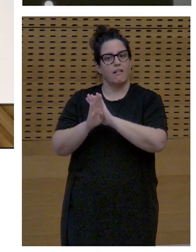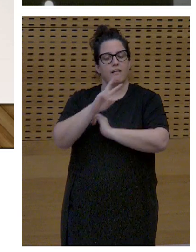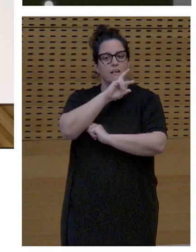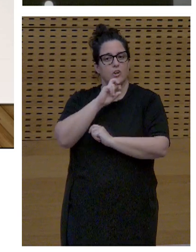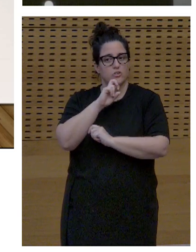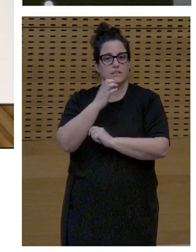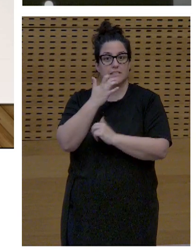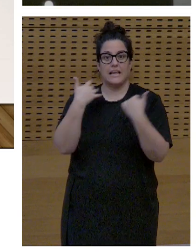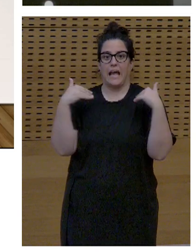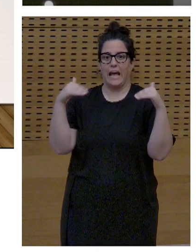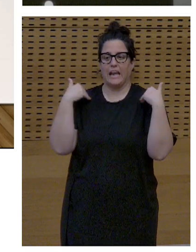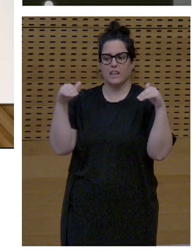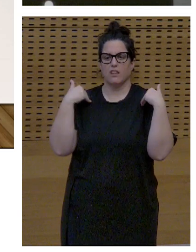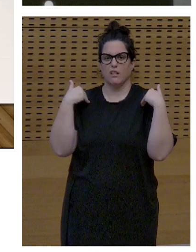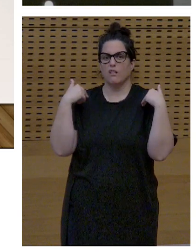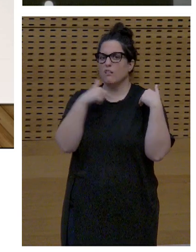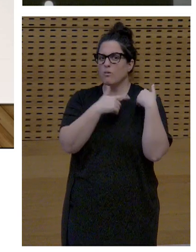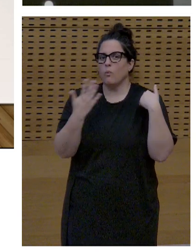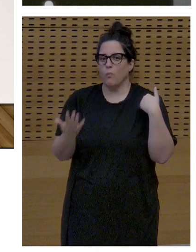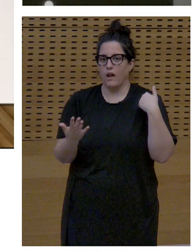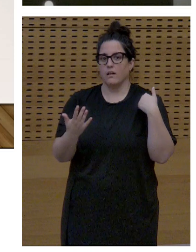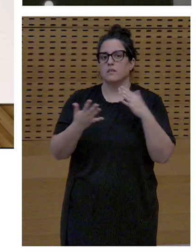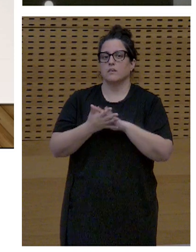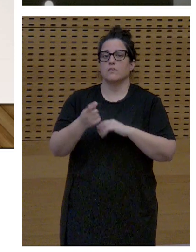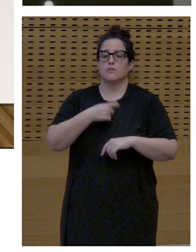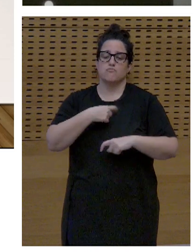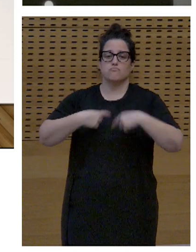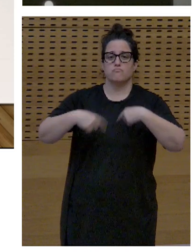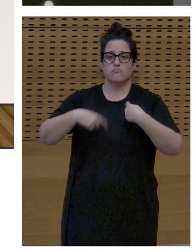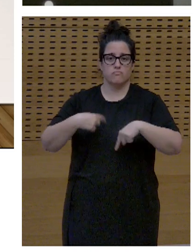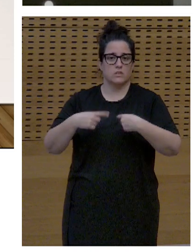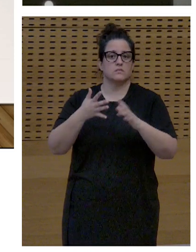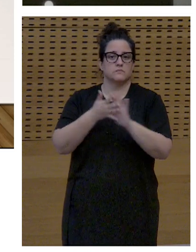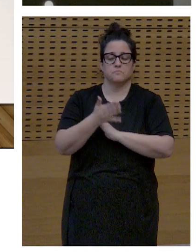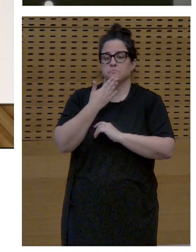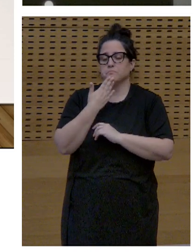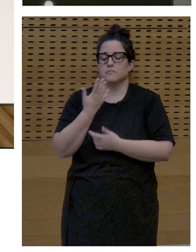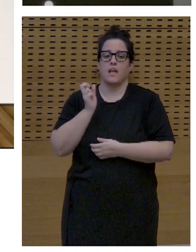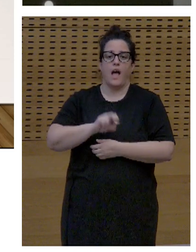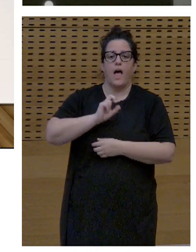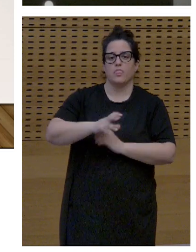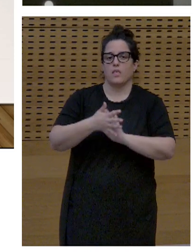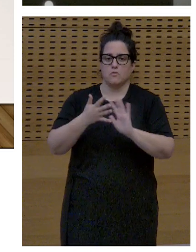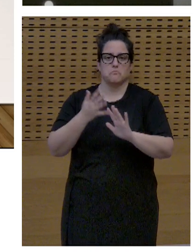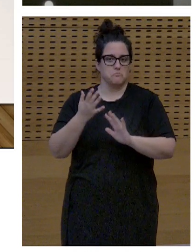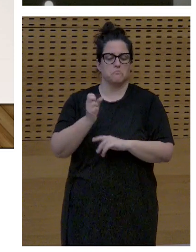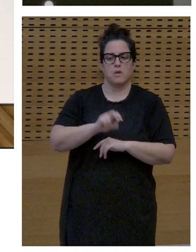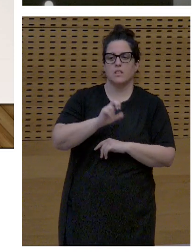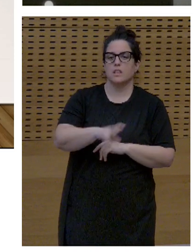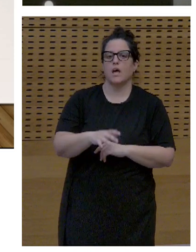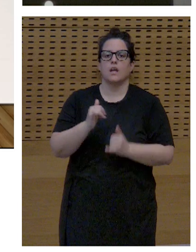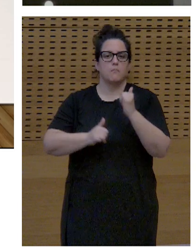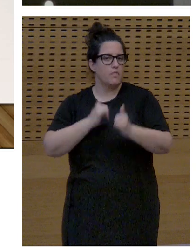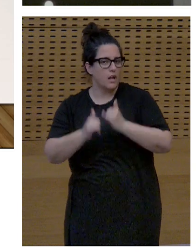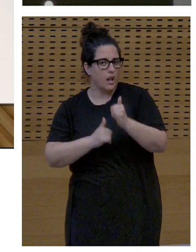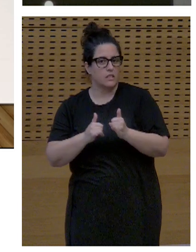Pues tanto el ejercicio aeróbico, que es andar a ritmo, nadar, bicicleta,